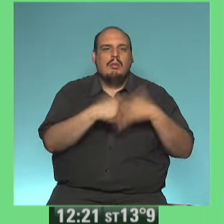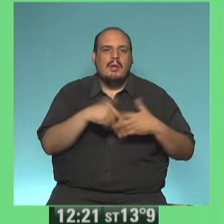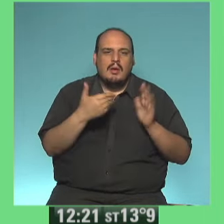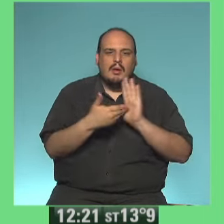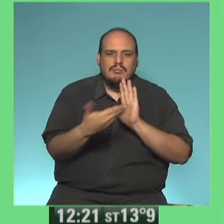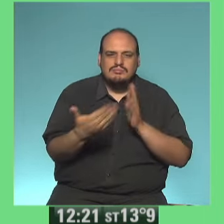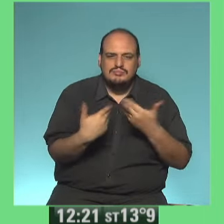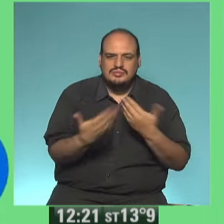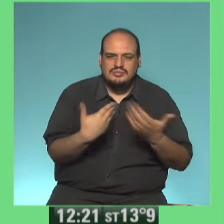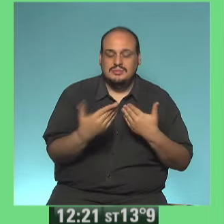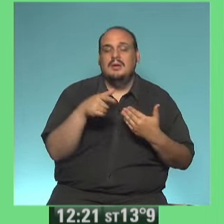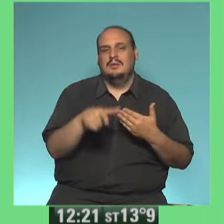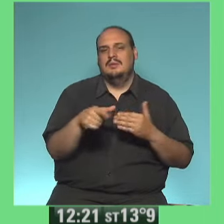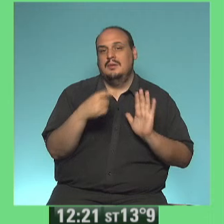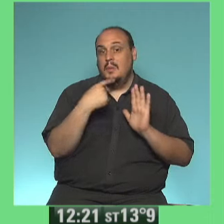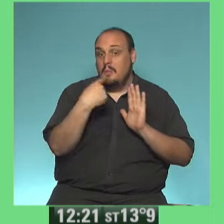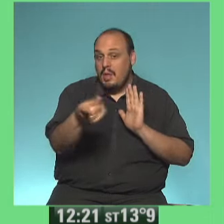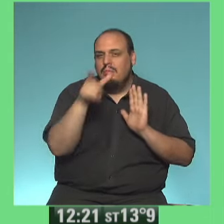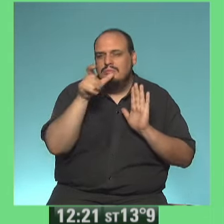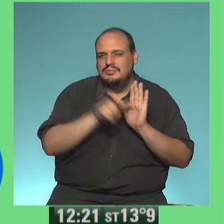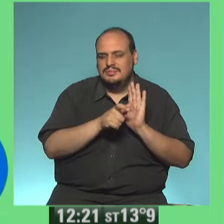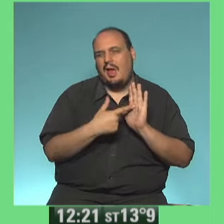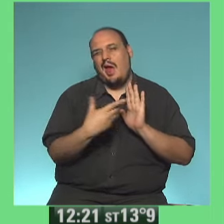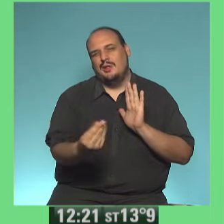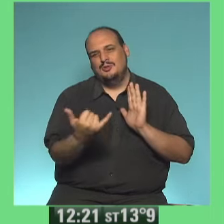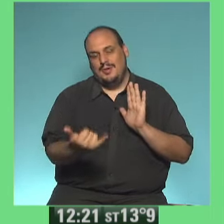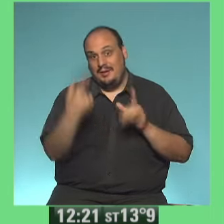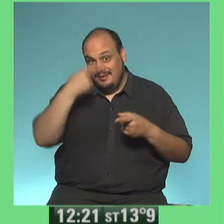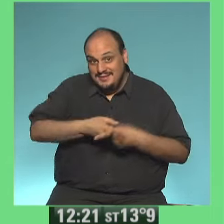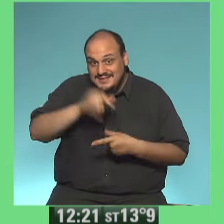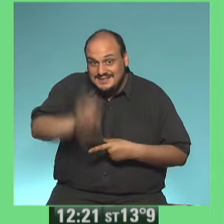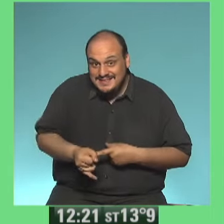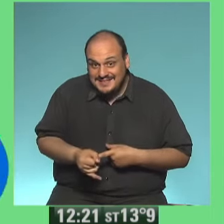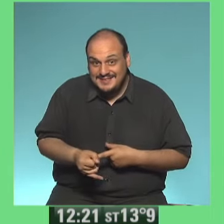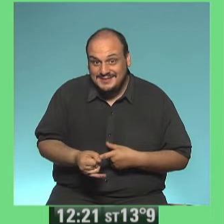preguntas. Contarás con pistas para llegar a la respuesta. ¿Te animás?